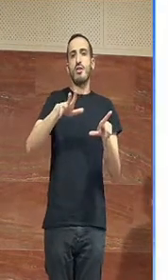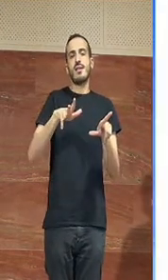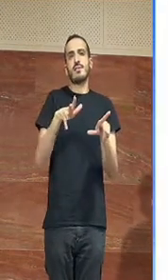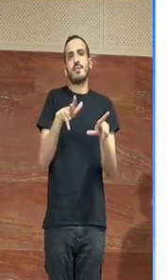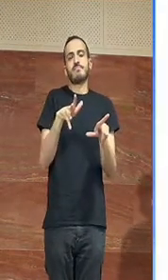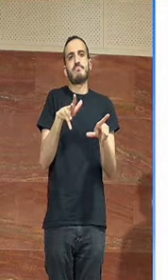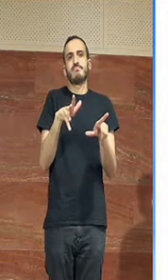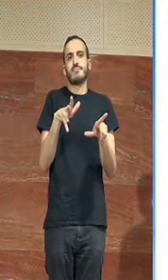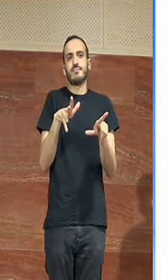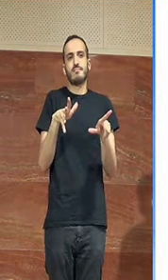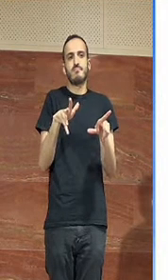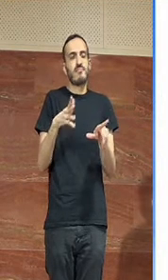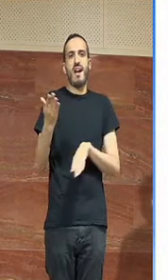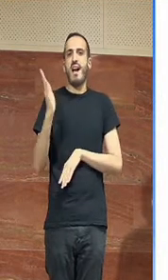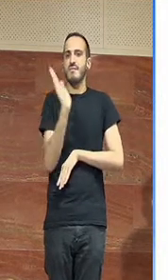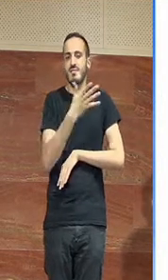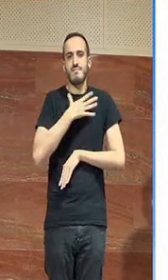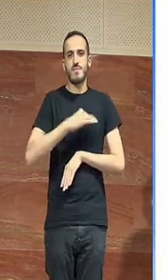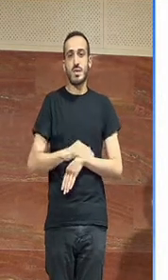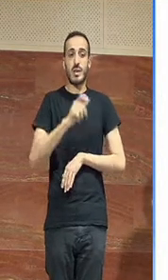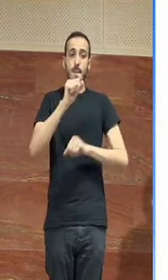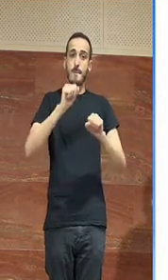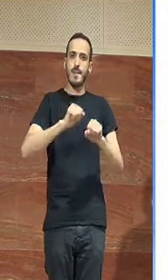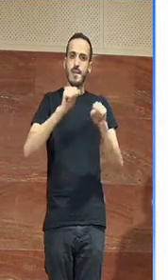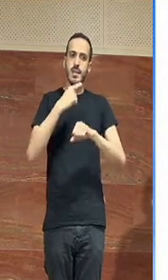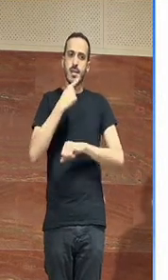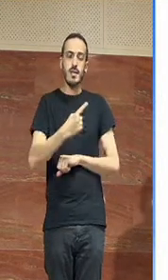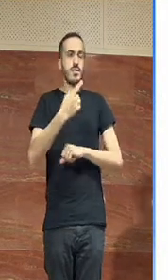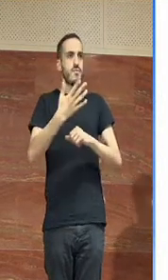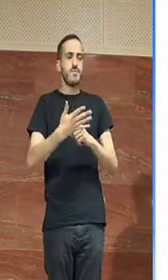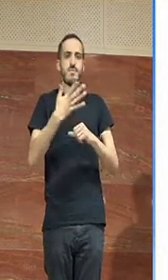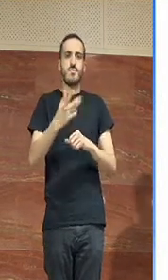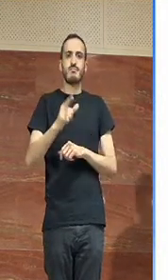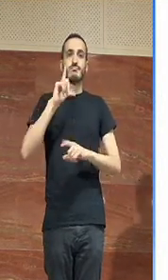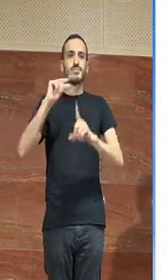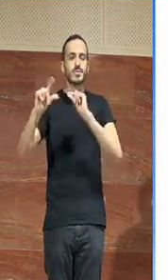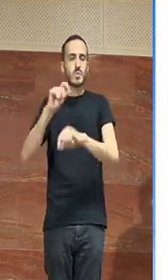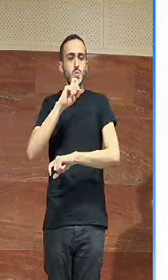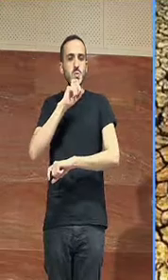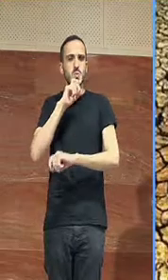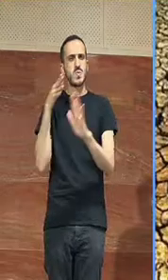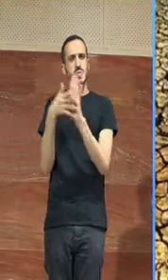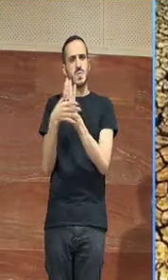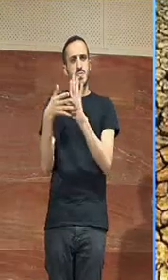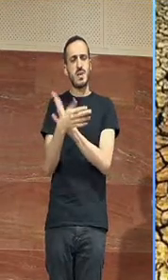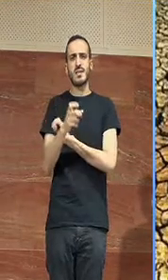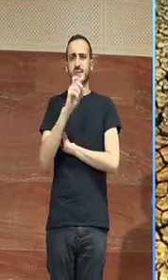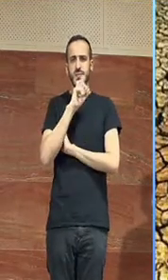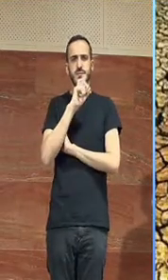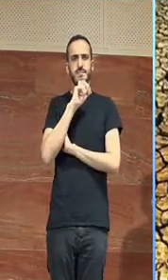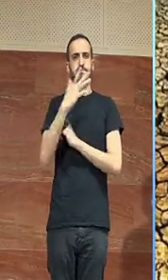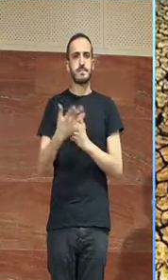vulnerables, en las que los manuales se limitan a decir cómo tienes que evacuar, o sea, poco te pueden decir aparte de eso.